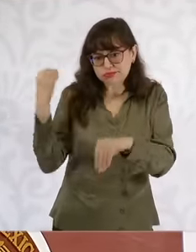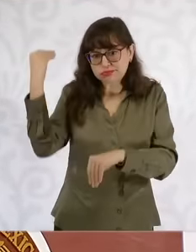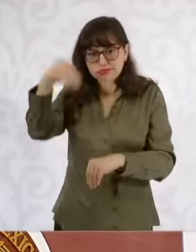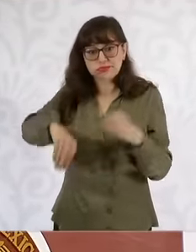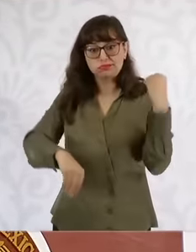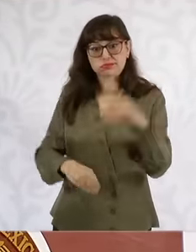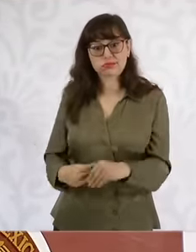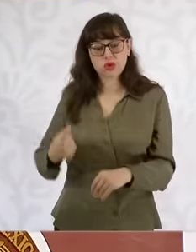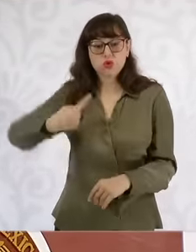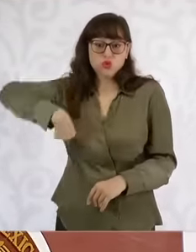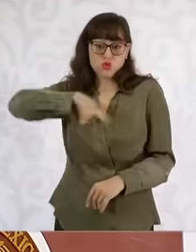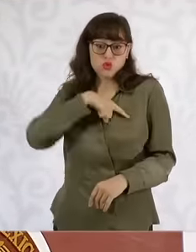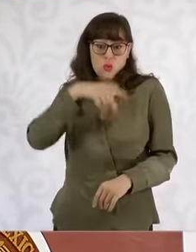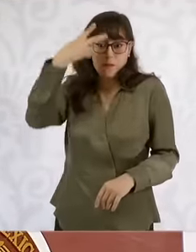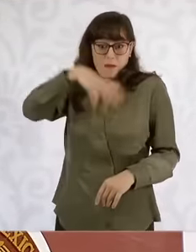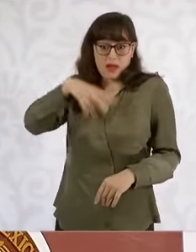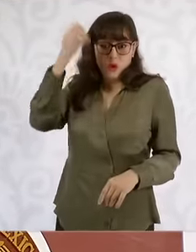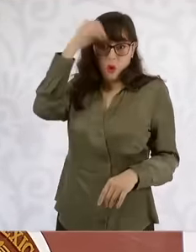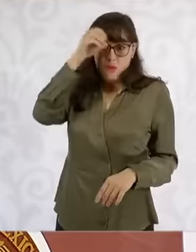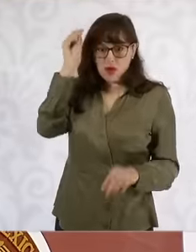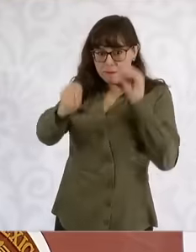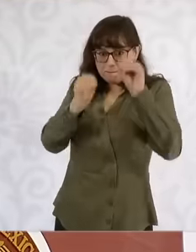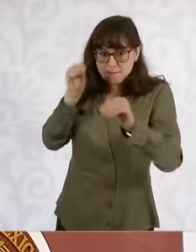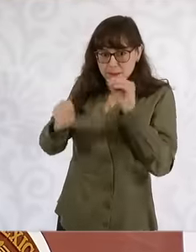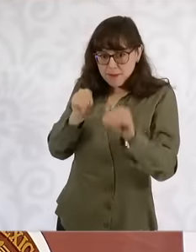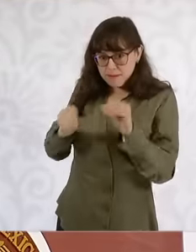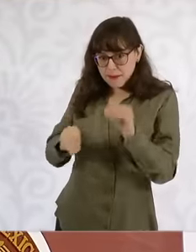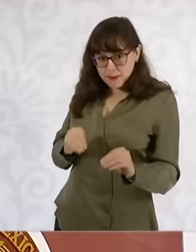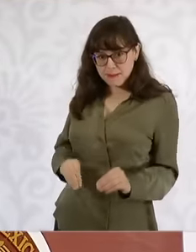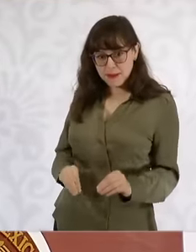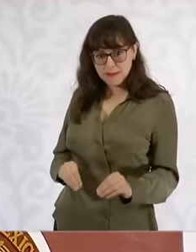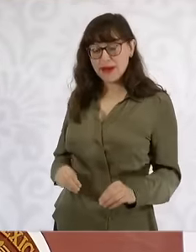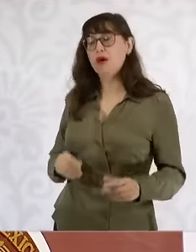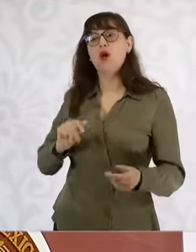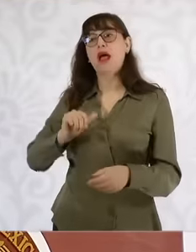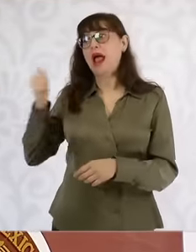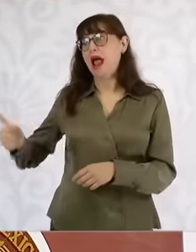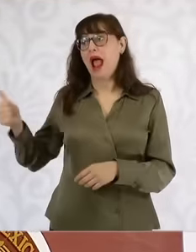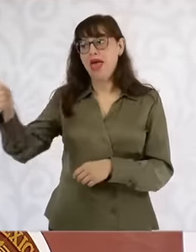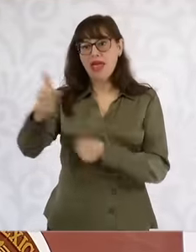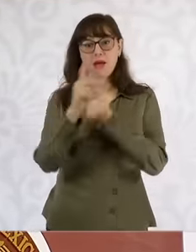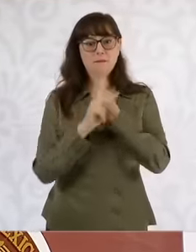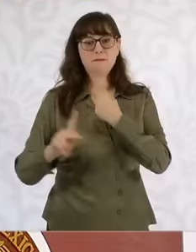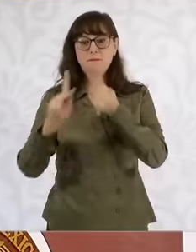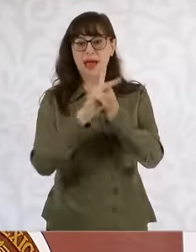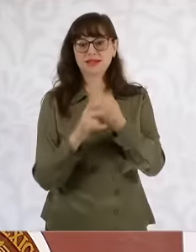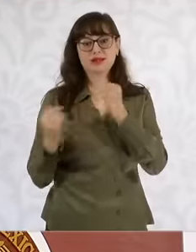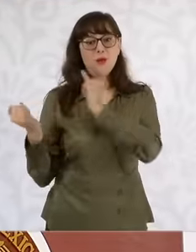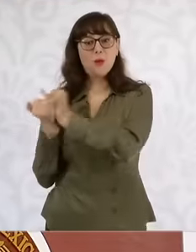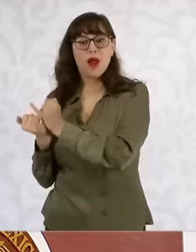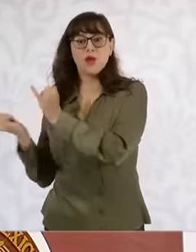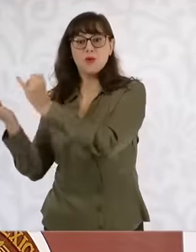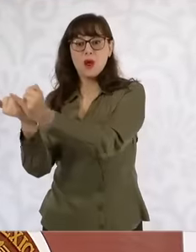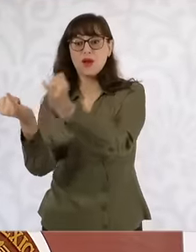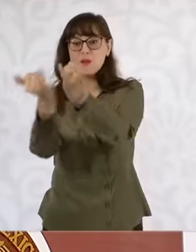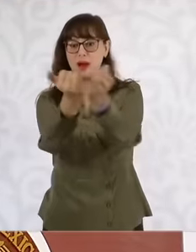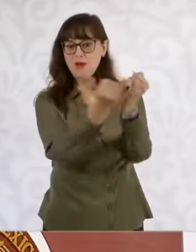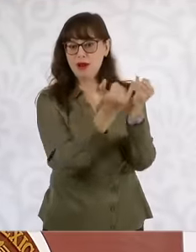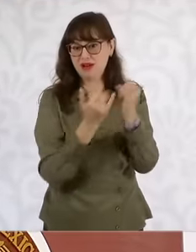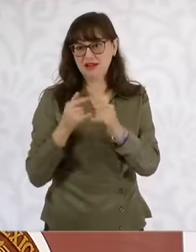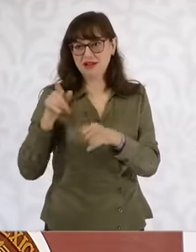que nos ha instruido la presidenta Sheinbaum, estén representados en esa declaración política y que no vaya a haber elementos